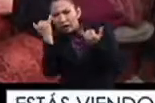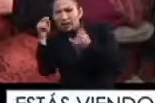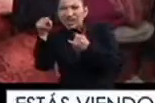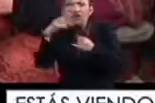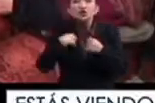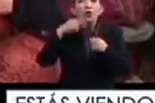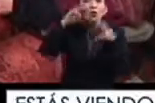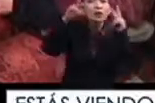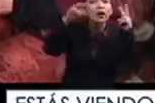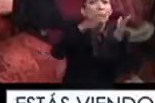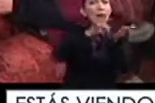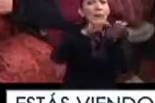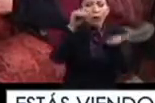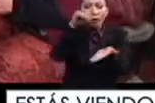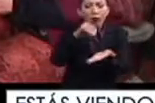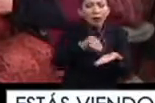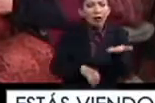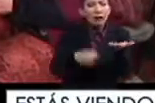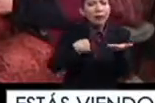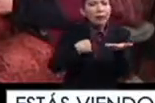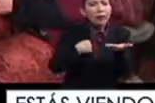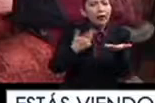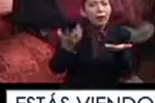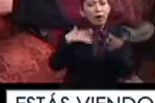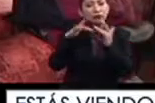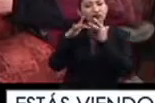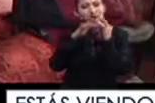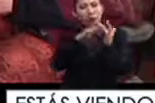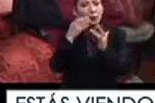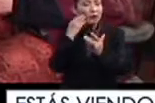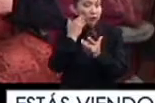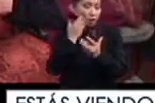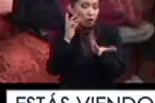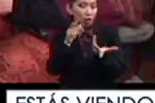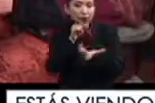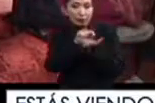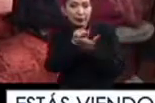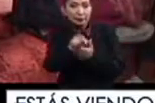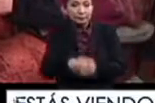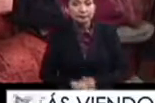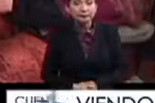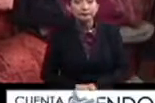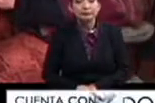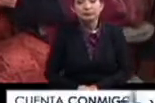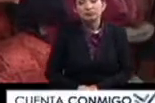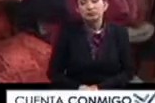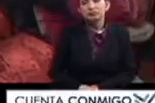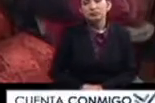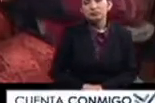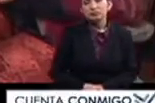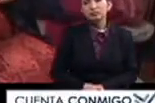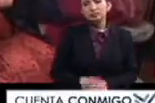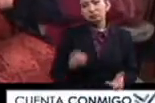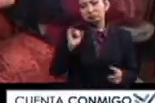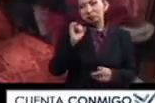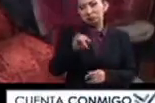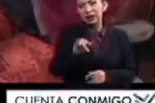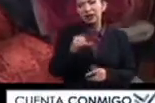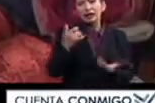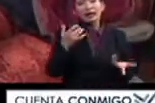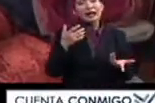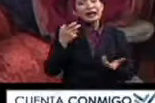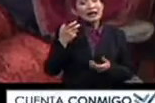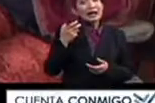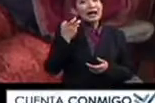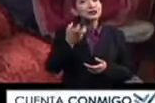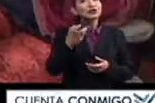es finalmente lo que te hace construir una red social como Facebook o el mismo Twitter, ¿no? Sí, digo, se ha